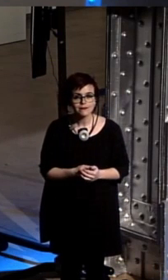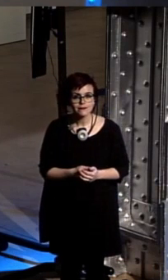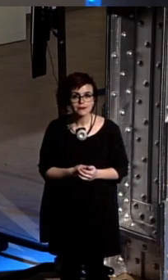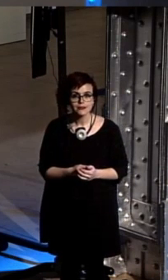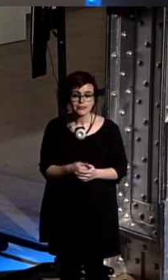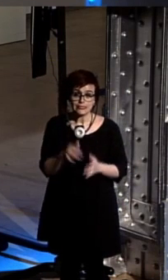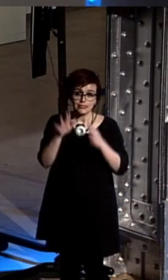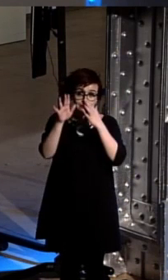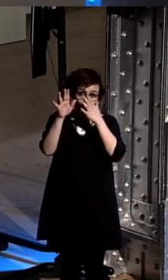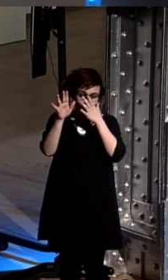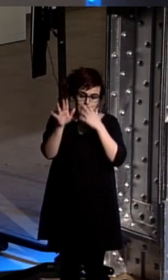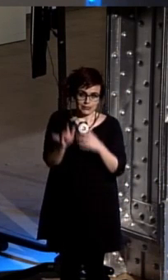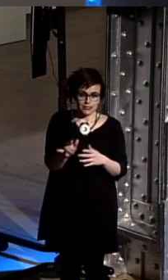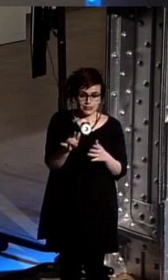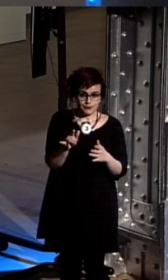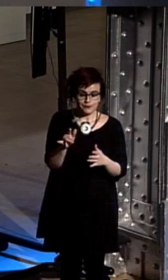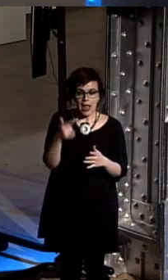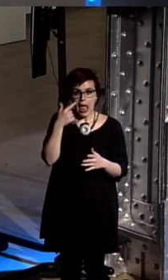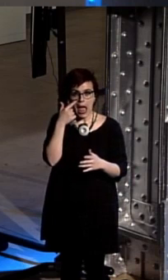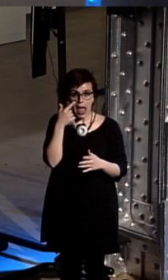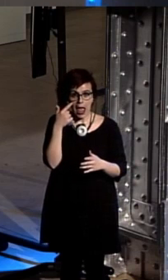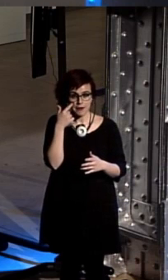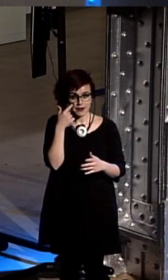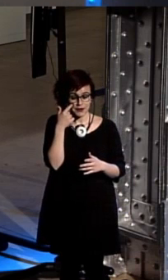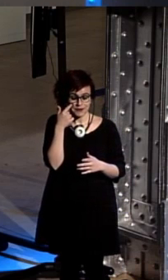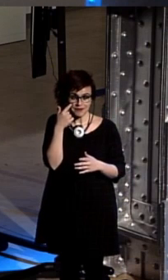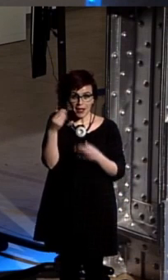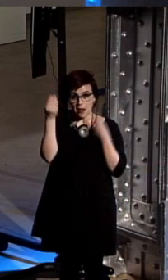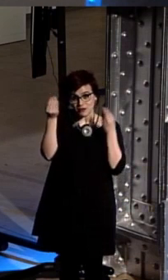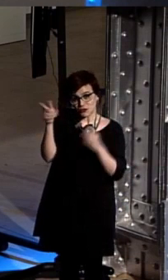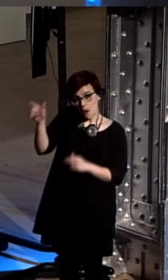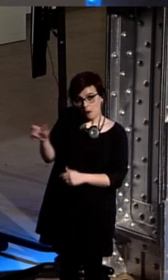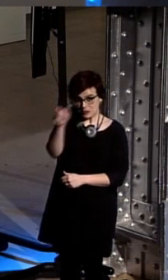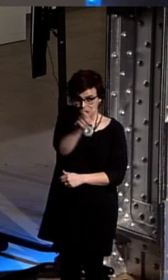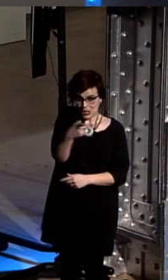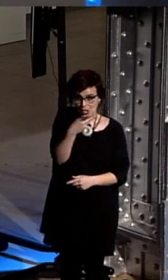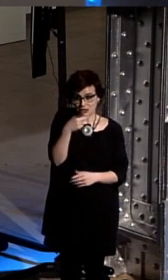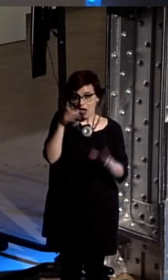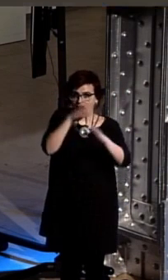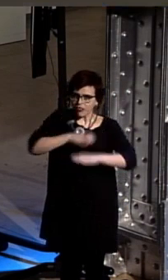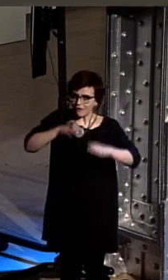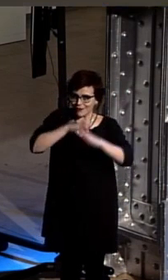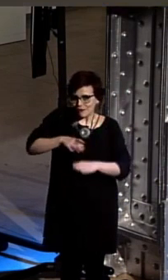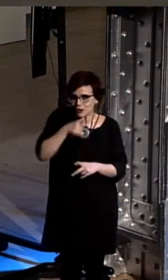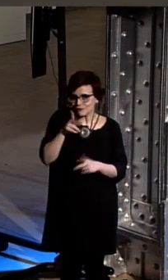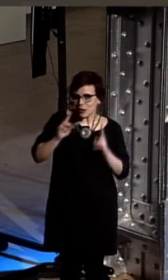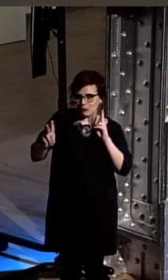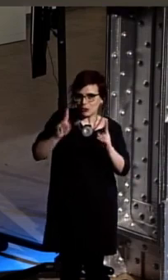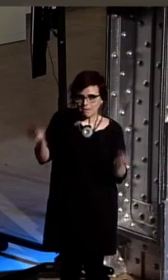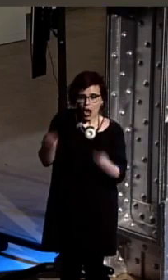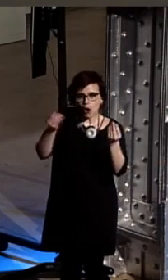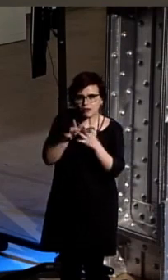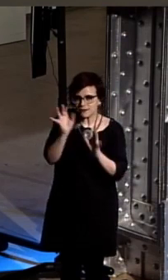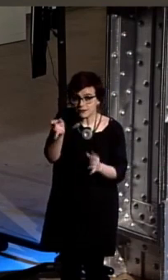I'm going to defer to... Bueno, la verdad es que prefiero que contesten los científicos en este sentido, pero sí que creo que Elon